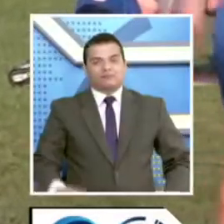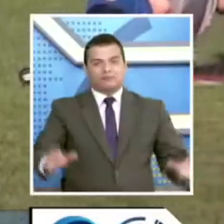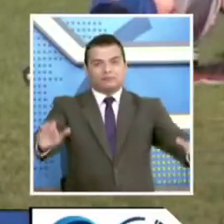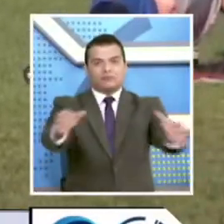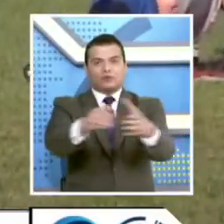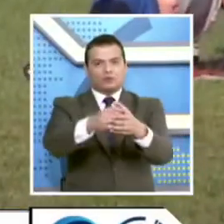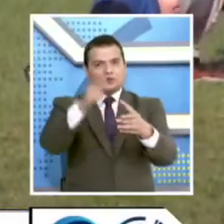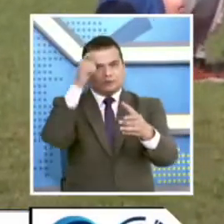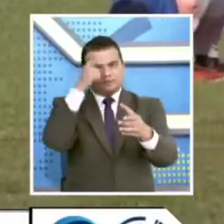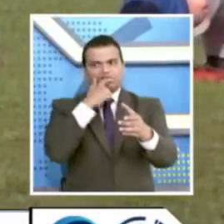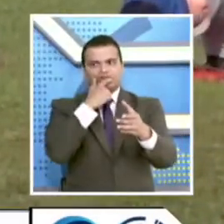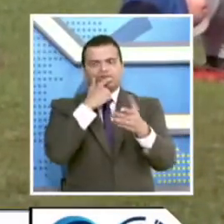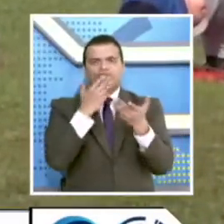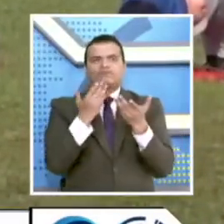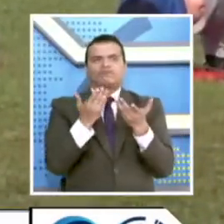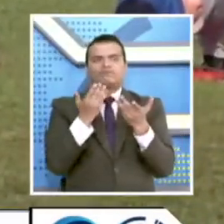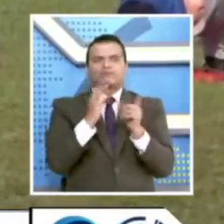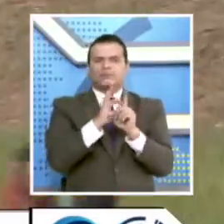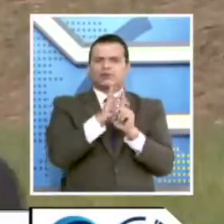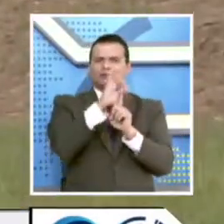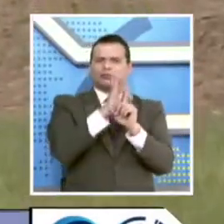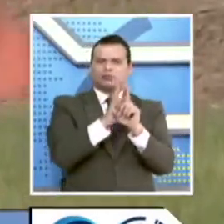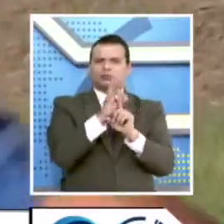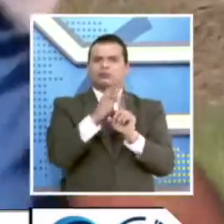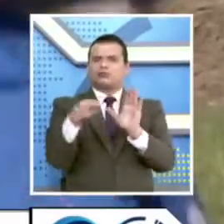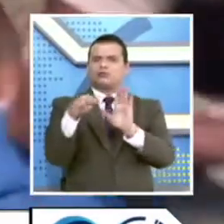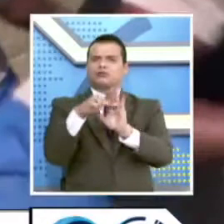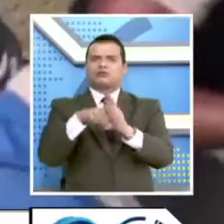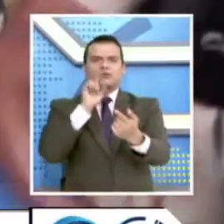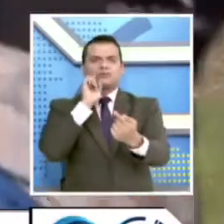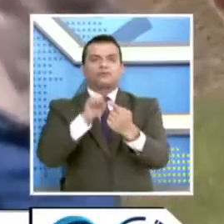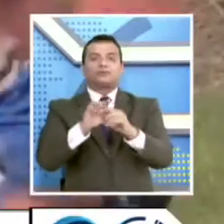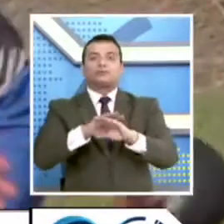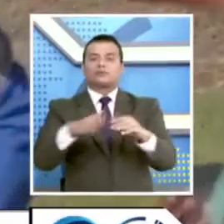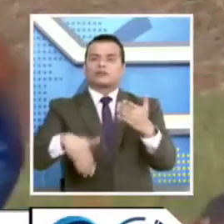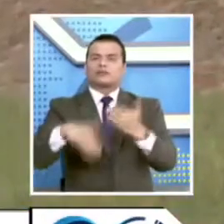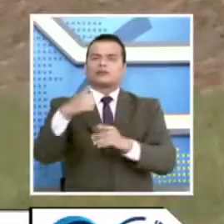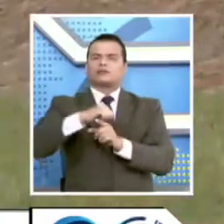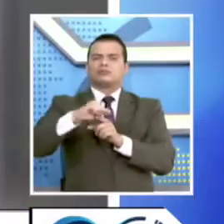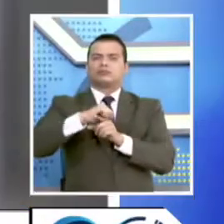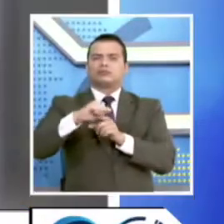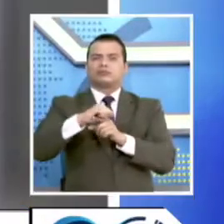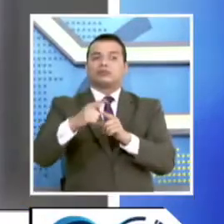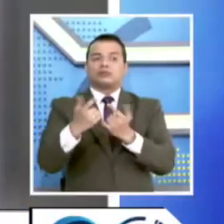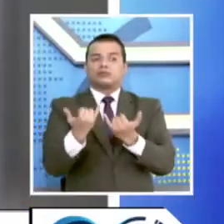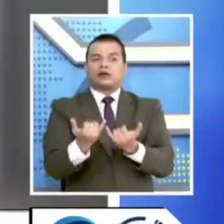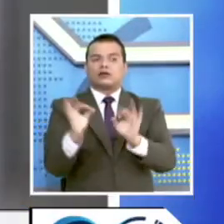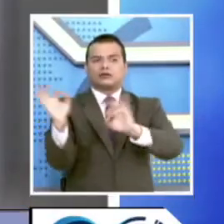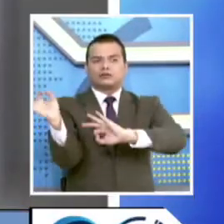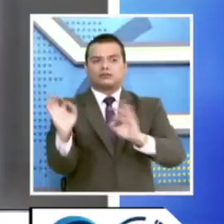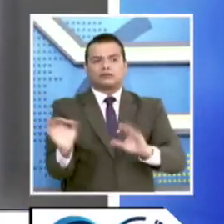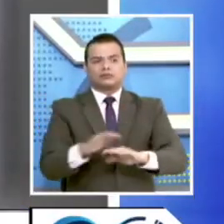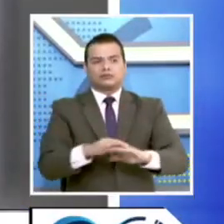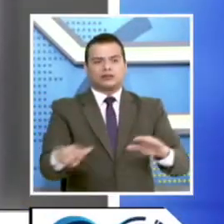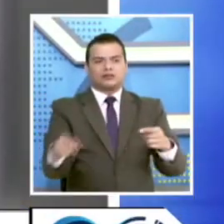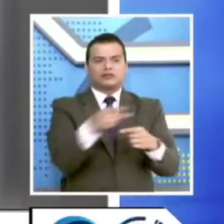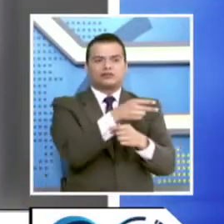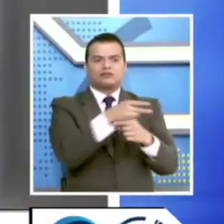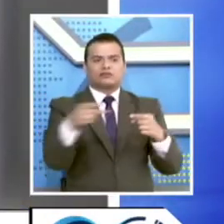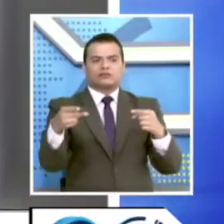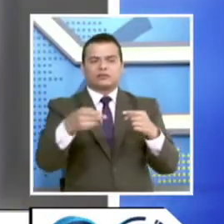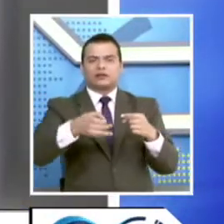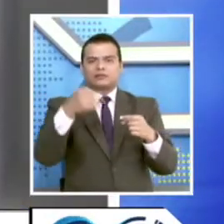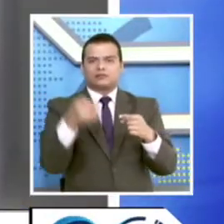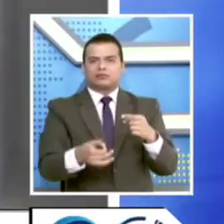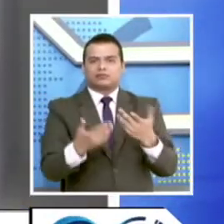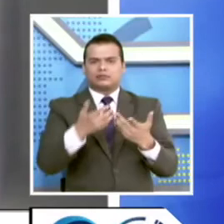adecuan el sitio para toma de temperaturas y demás protocolos para regresar a prácticas a Cascajal. Estas primeras dos semanas que corresponden a la toma de las